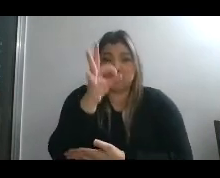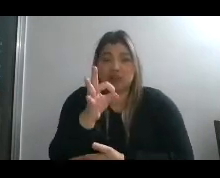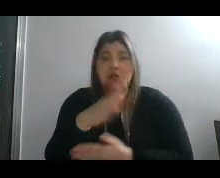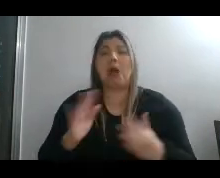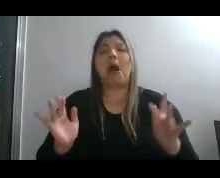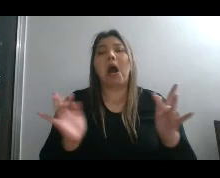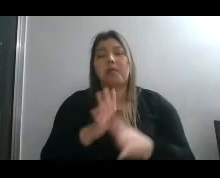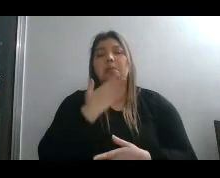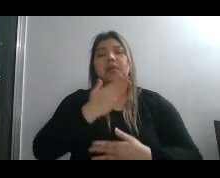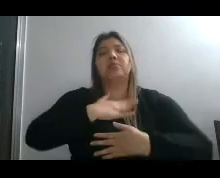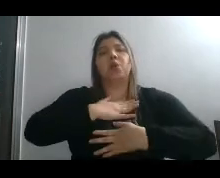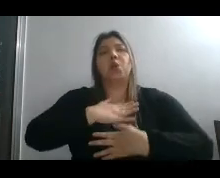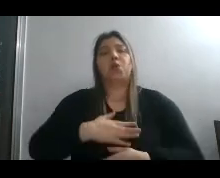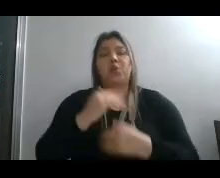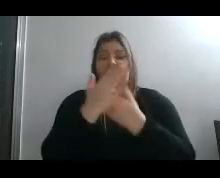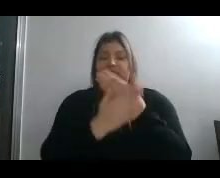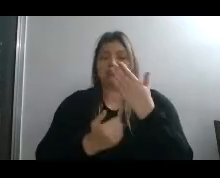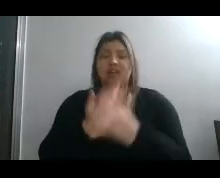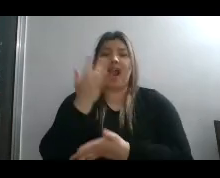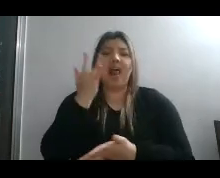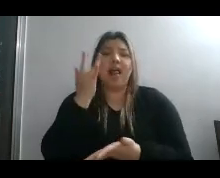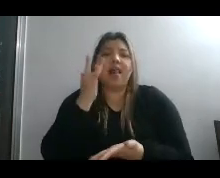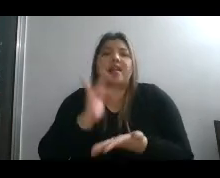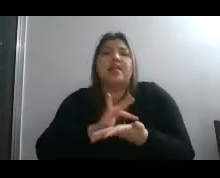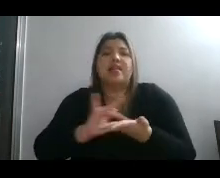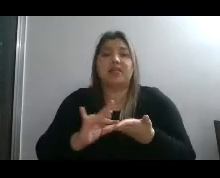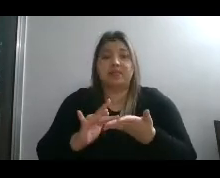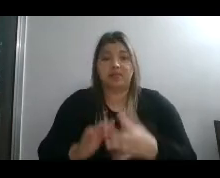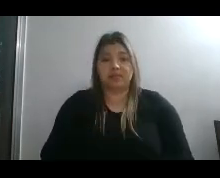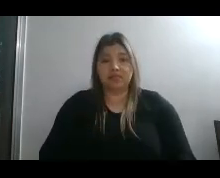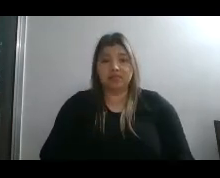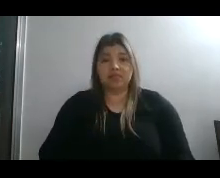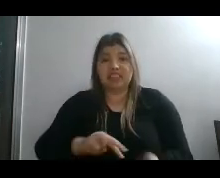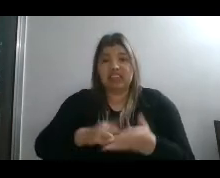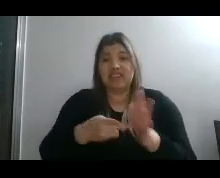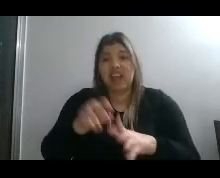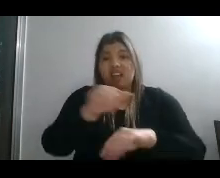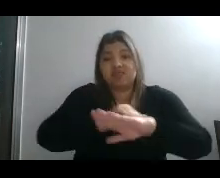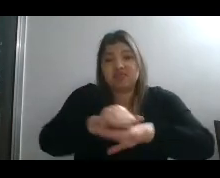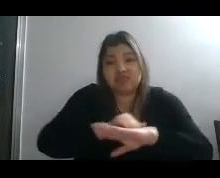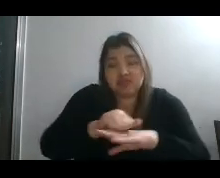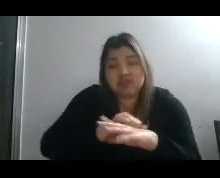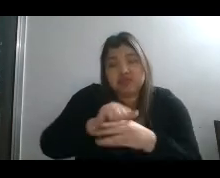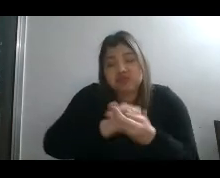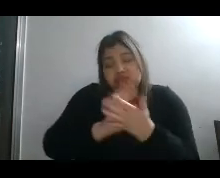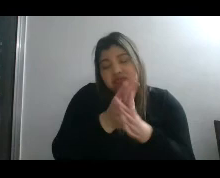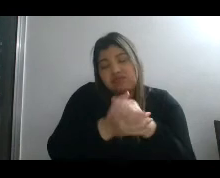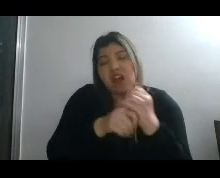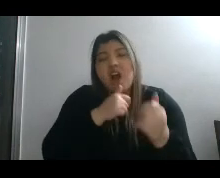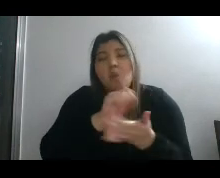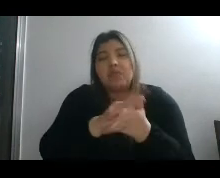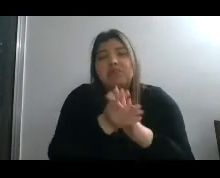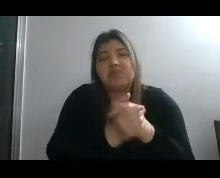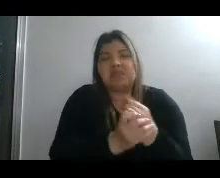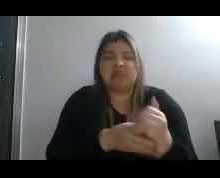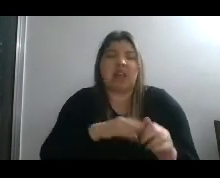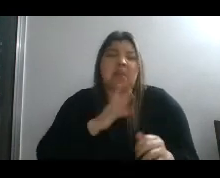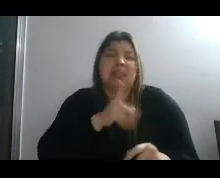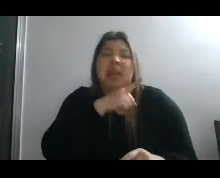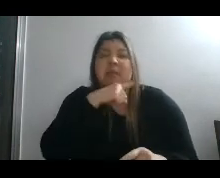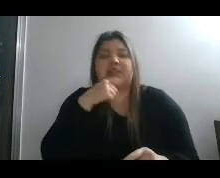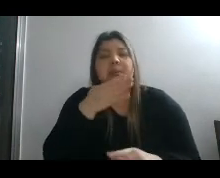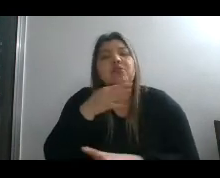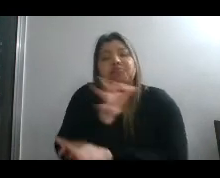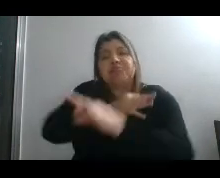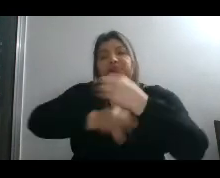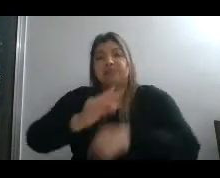que tengo mis manos limpias. Pero bajo ninguna circunstancia me reemplaza, obviamente, el lavado de manos con agua y jabón, el cual yo lo voy a tener que